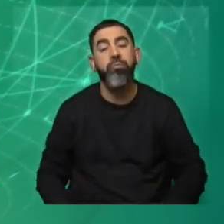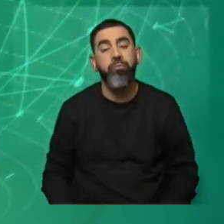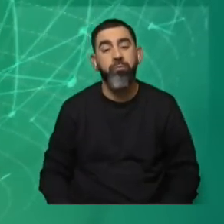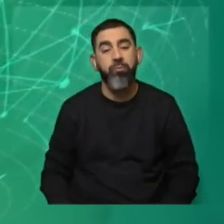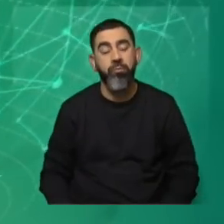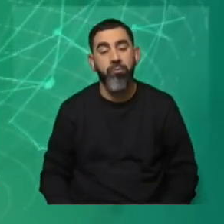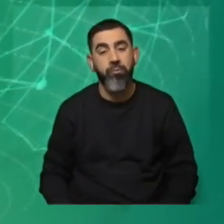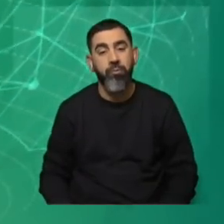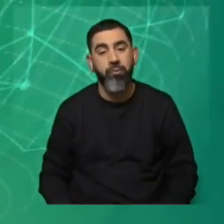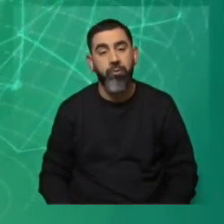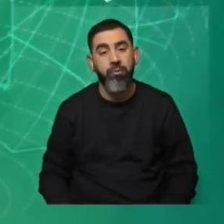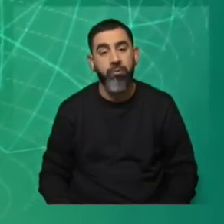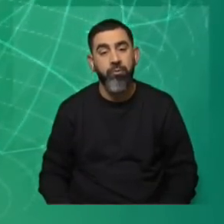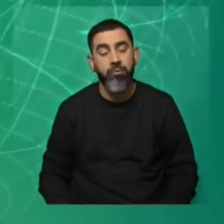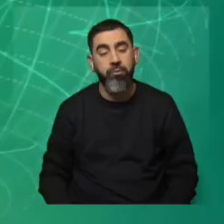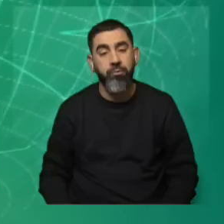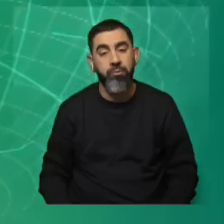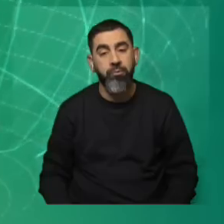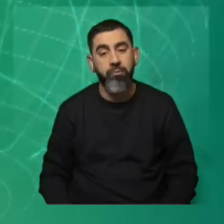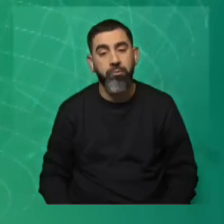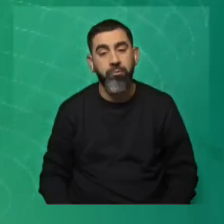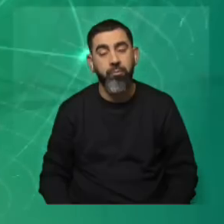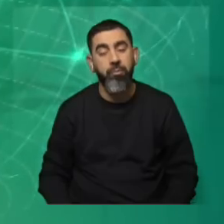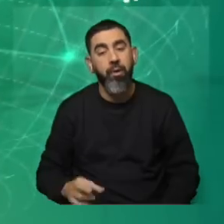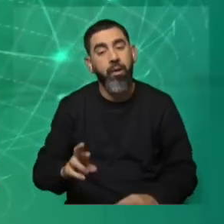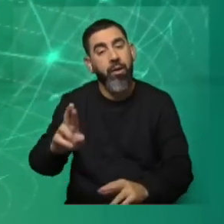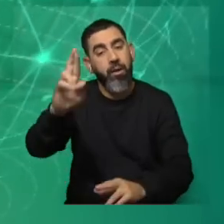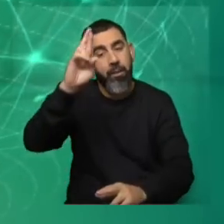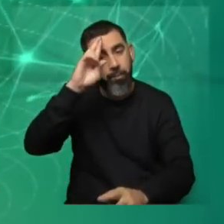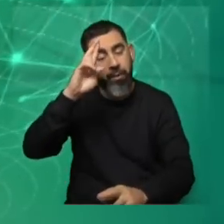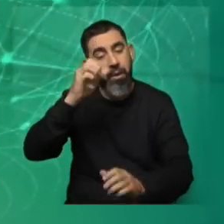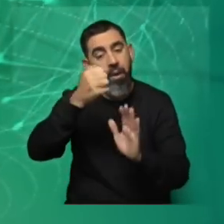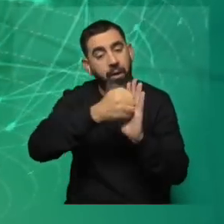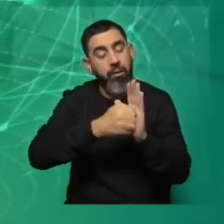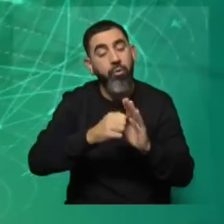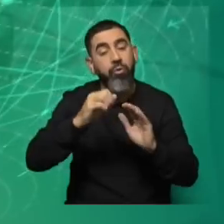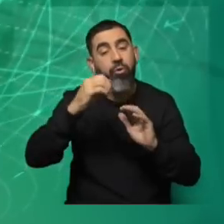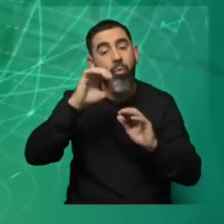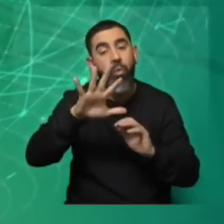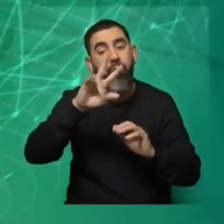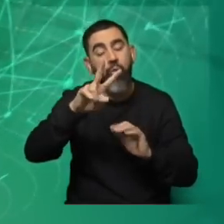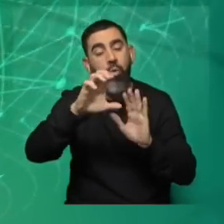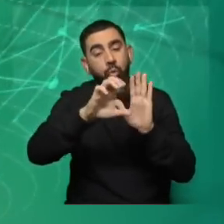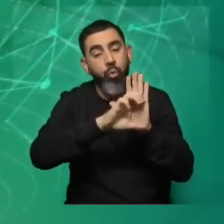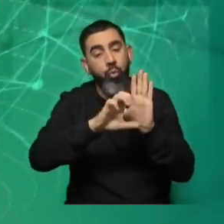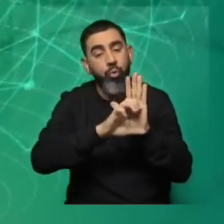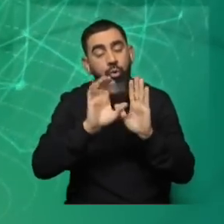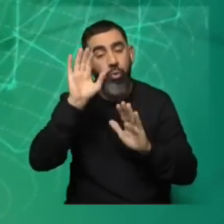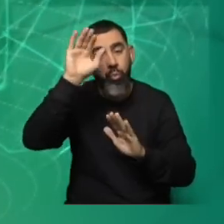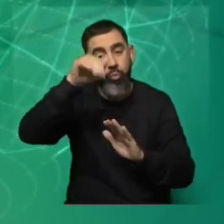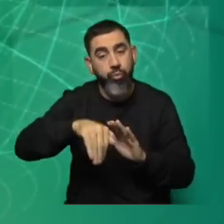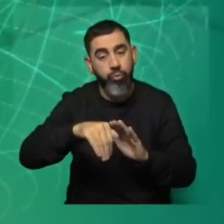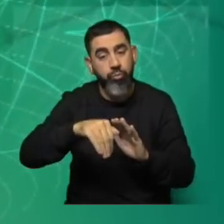que en principio haga cumplir el artículo 52 de la Constitución de la república